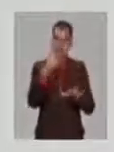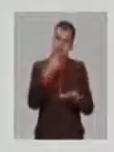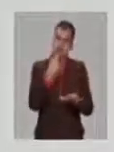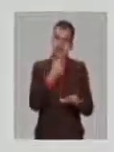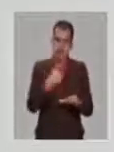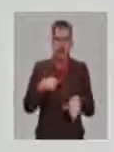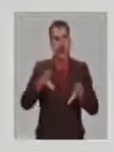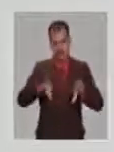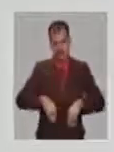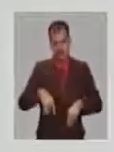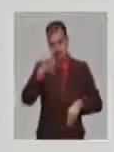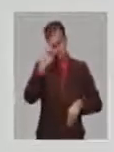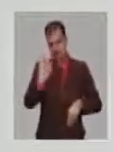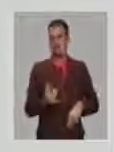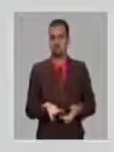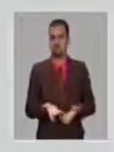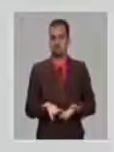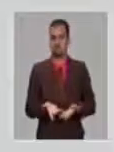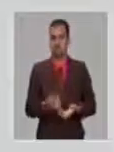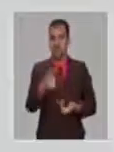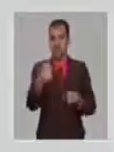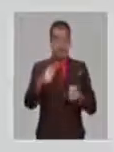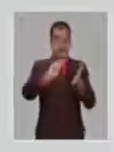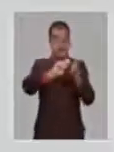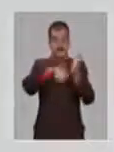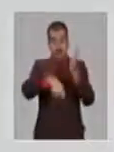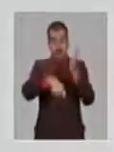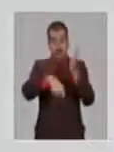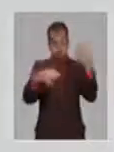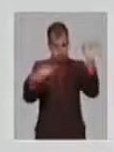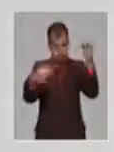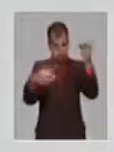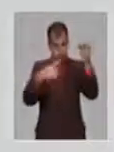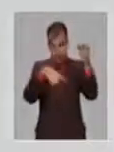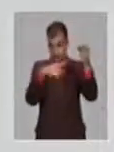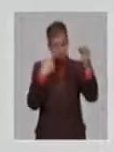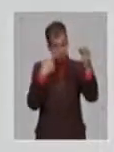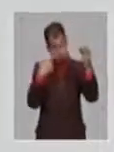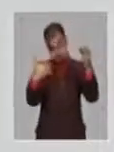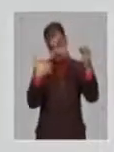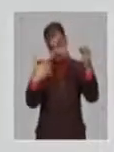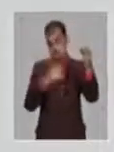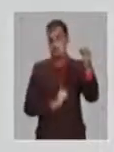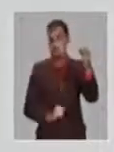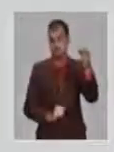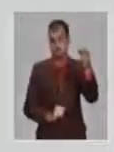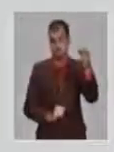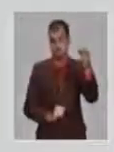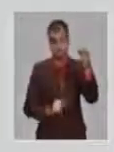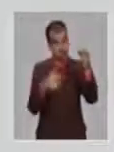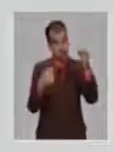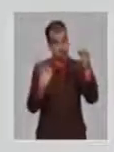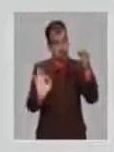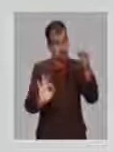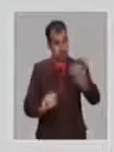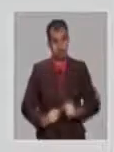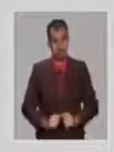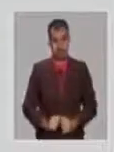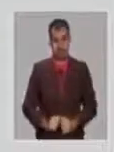quiero participar en el estudio. Y firme un documento que es inviolable en todos los ensayos clínicos, que es el consentimiento